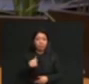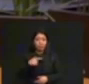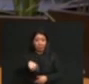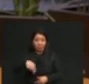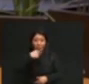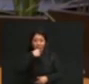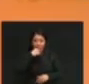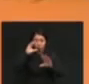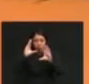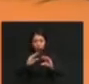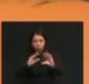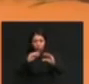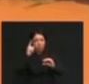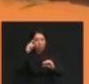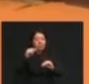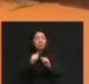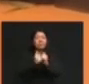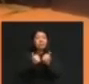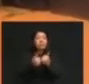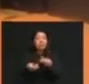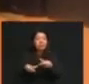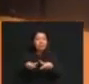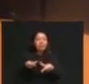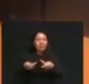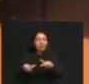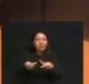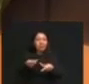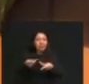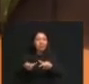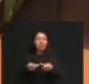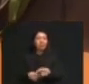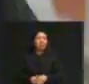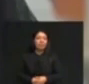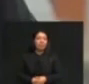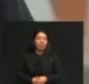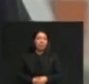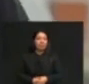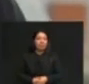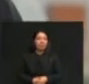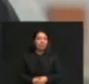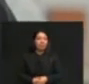a estar en bonito trabajar